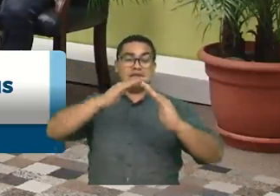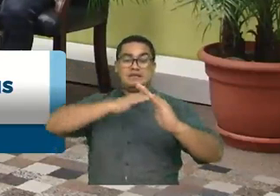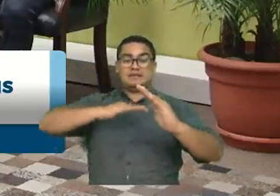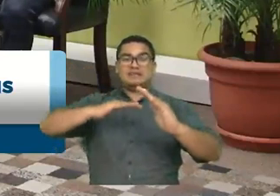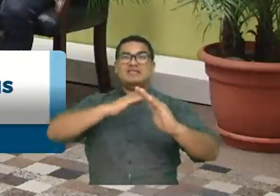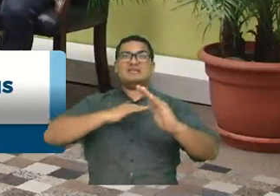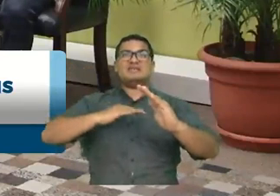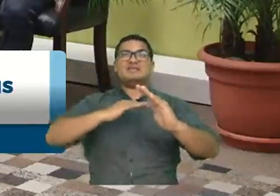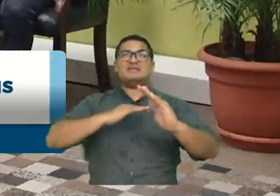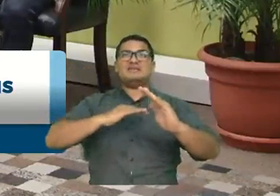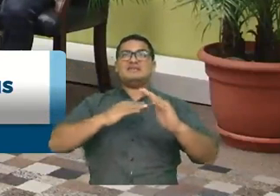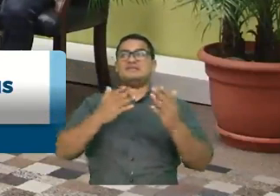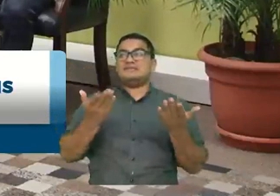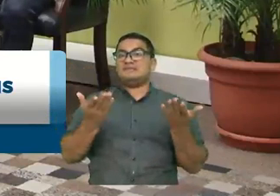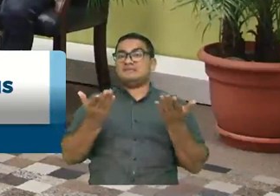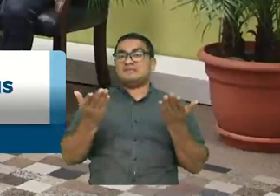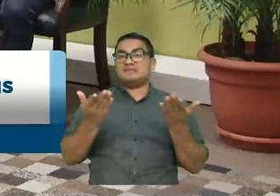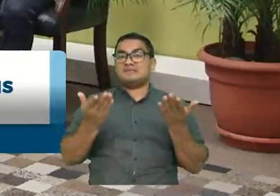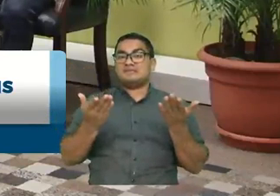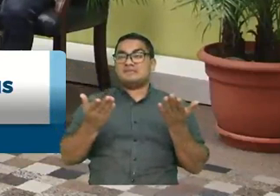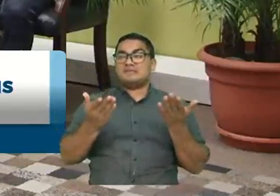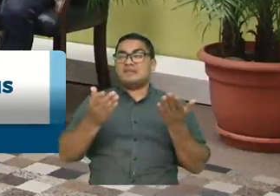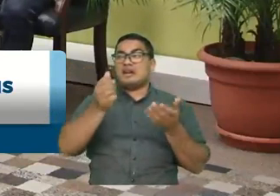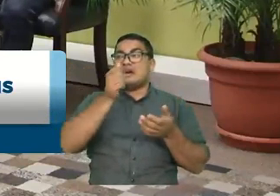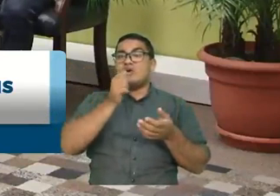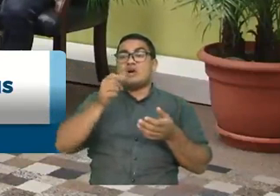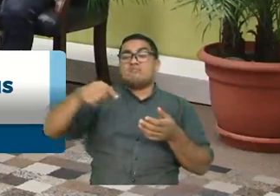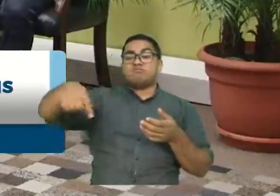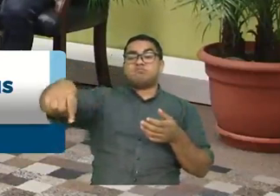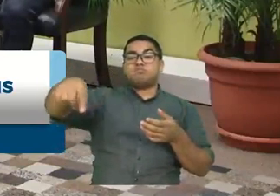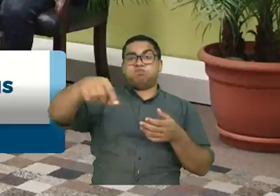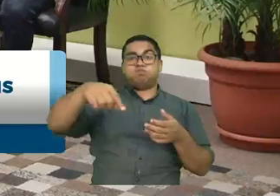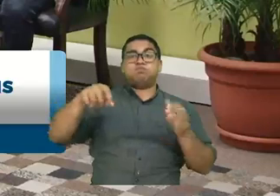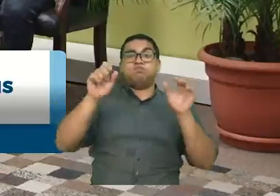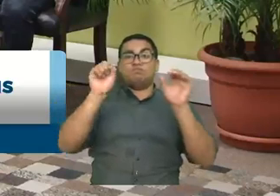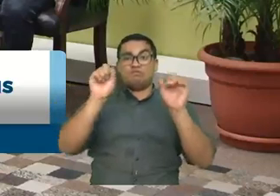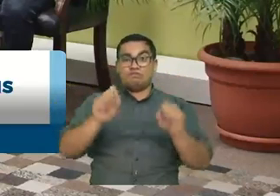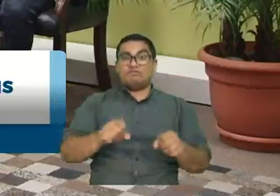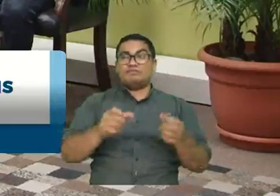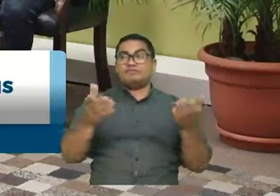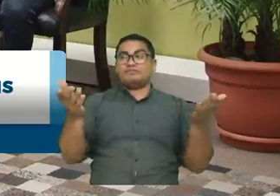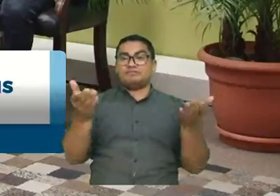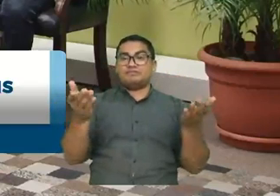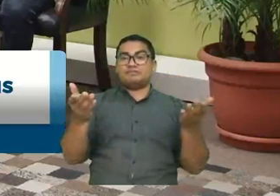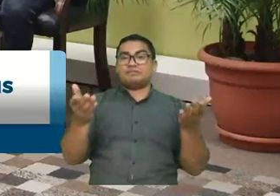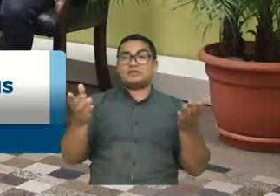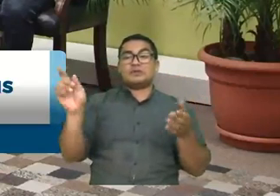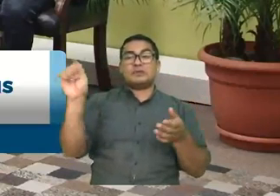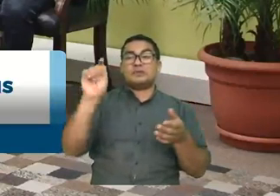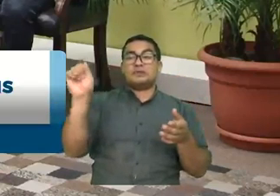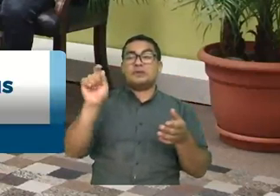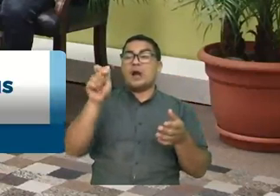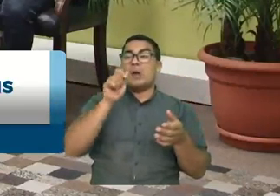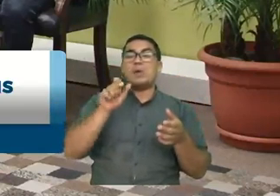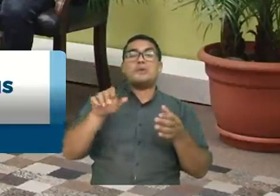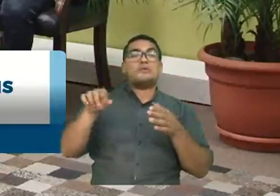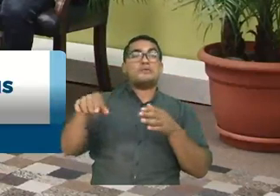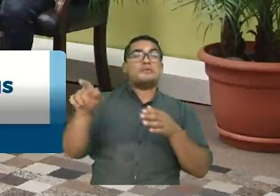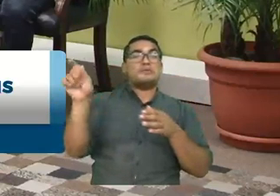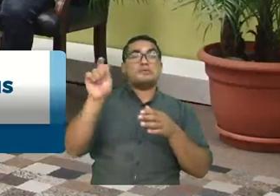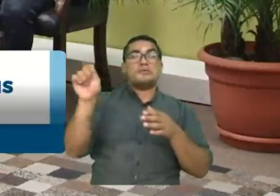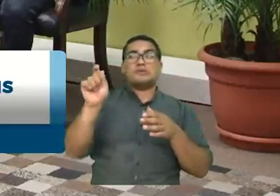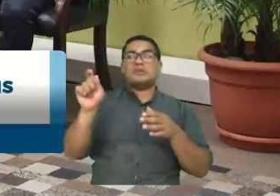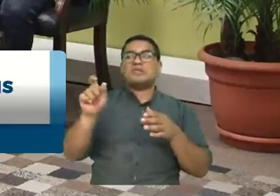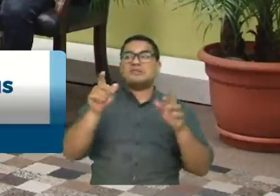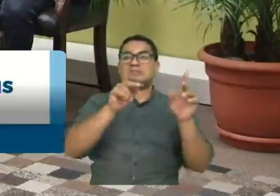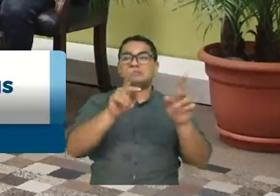el terreno es irregular. Es correcto. Hay ondulaciones, llueve y queda estancada. La dejamos ahí por mucho tiempo, incluso podemos regar. Hay